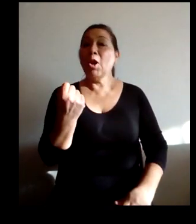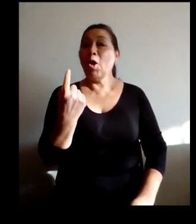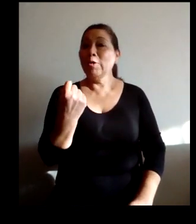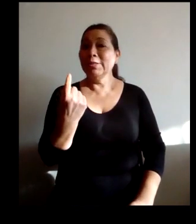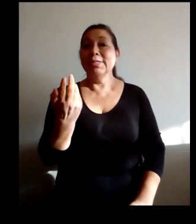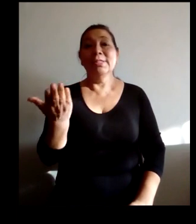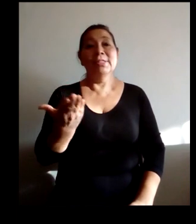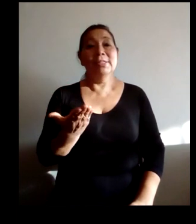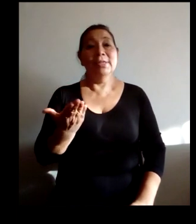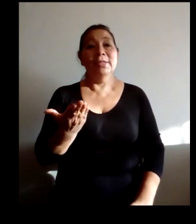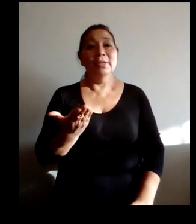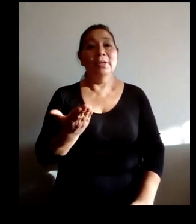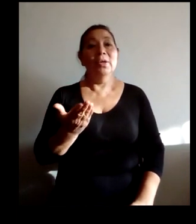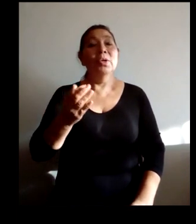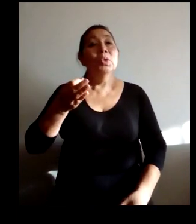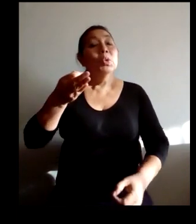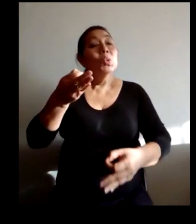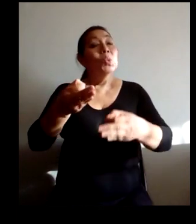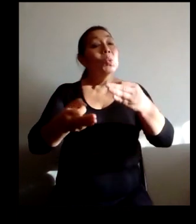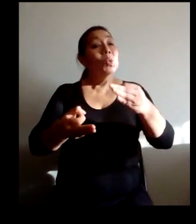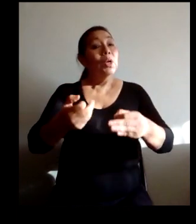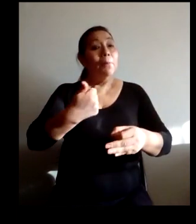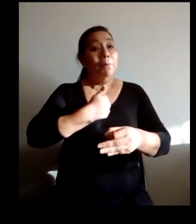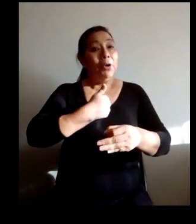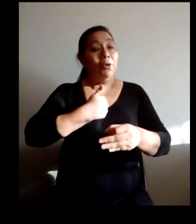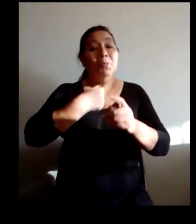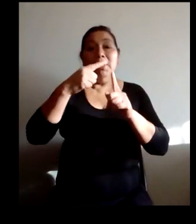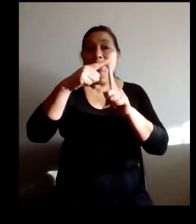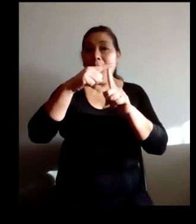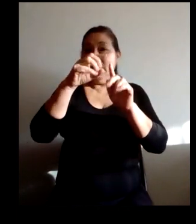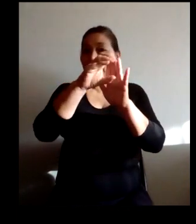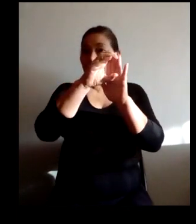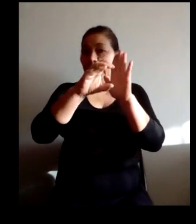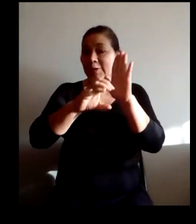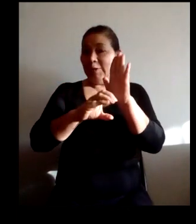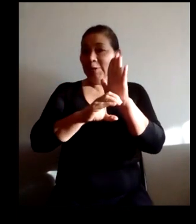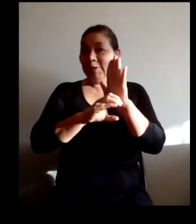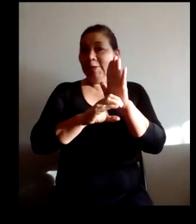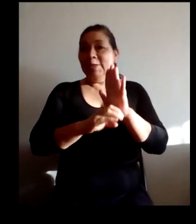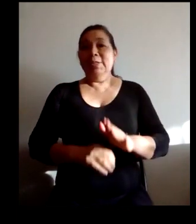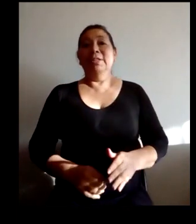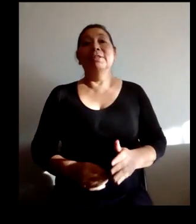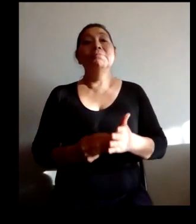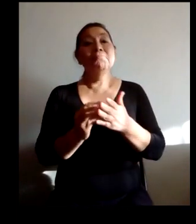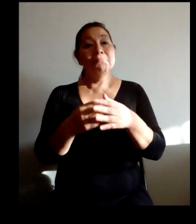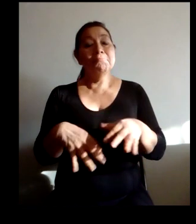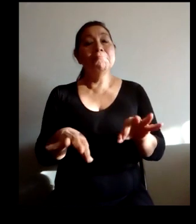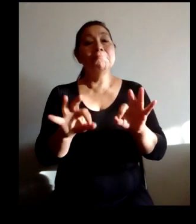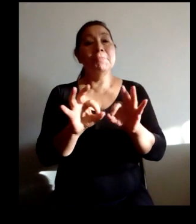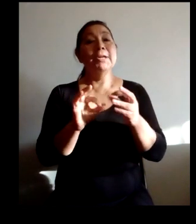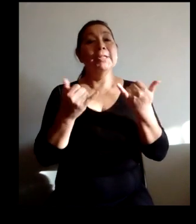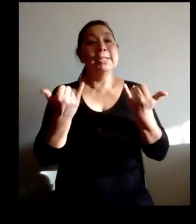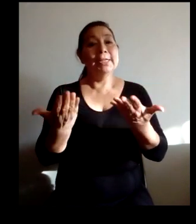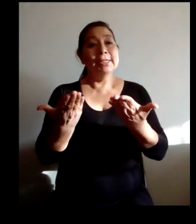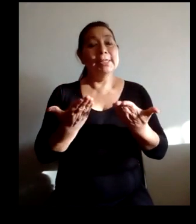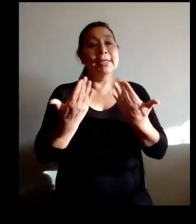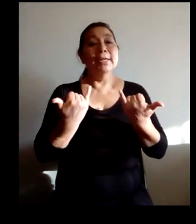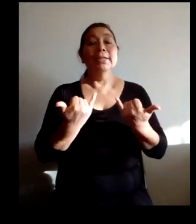069/2011, la jurisprudencia del propio Tribunal Constitucional Un caso emblemático